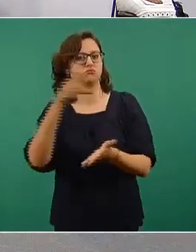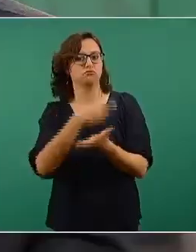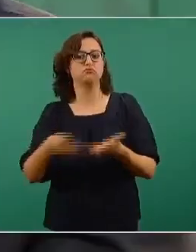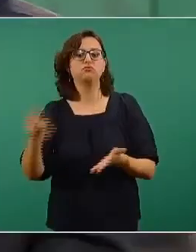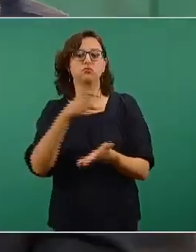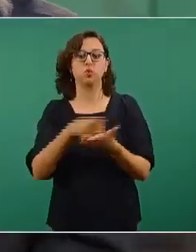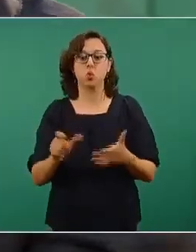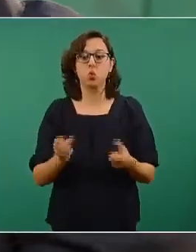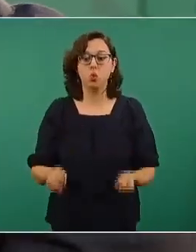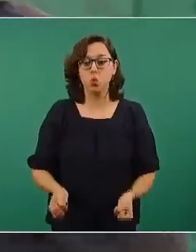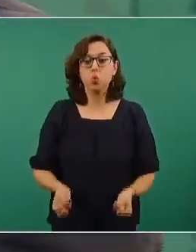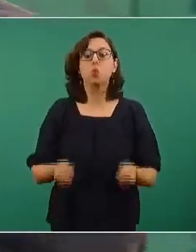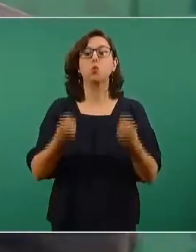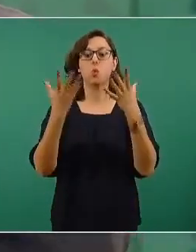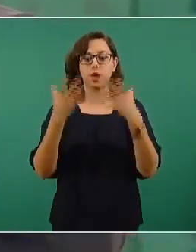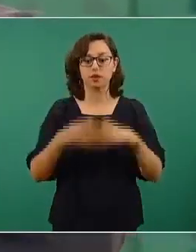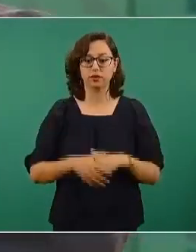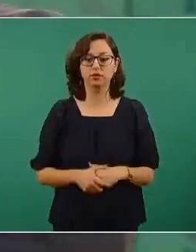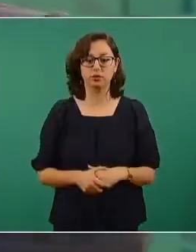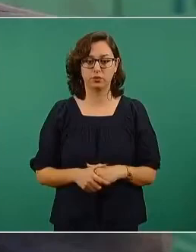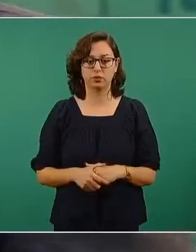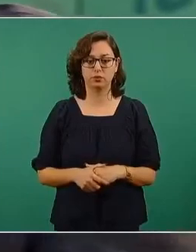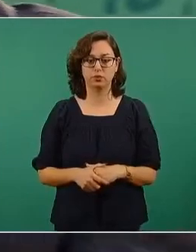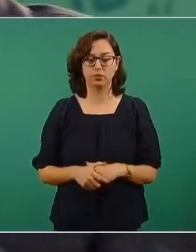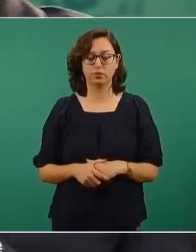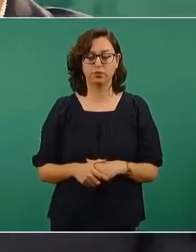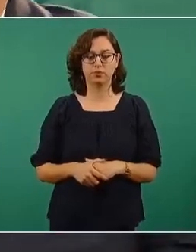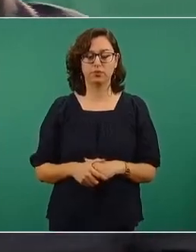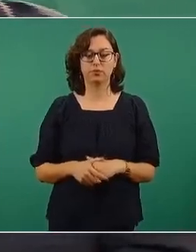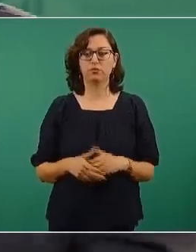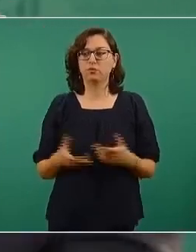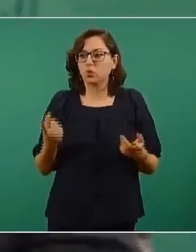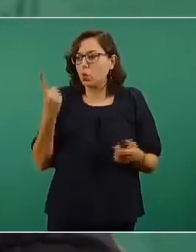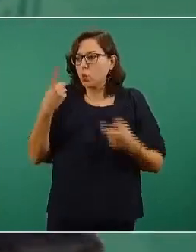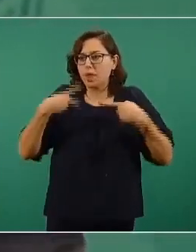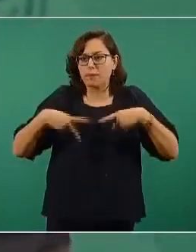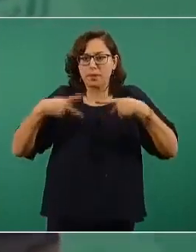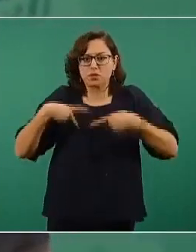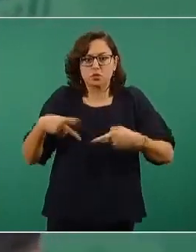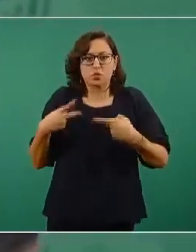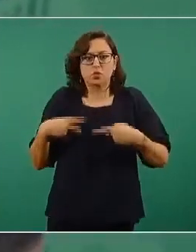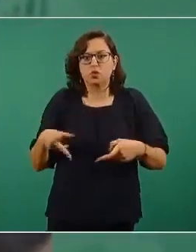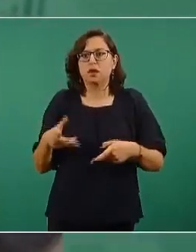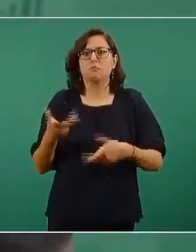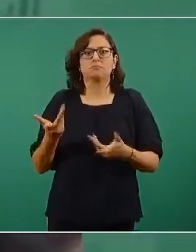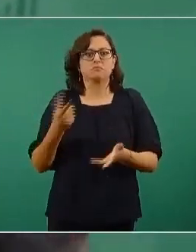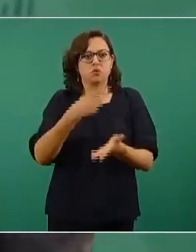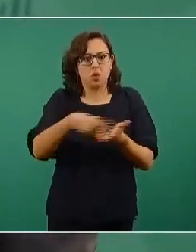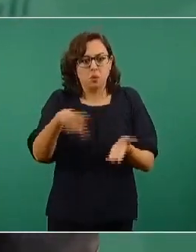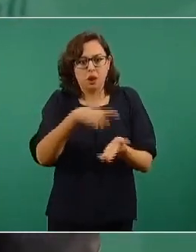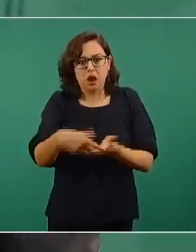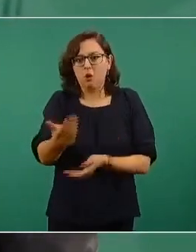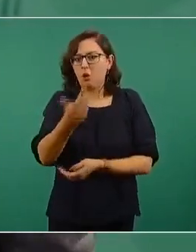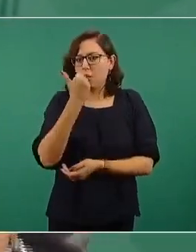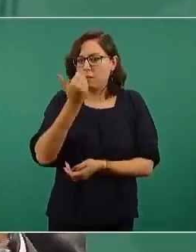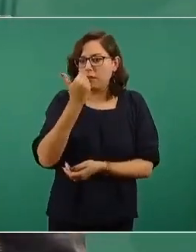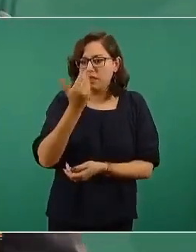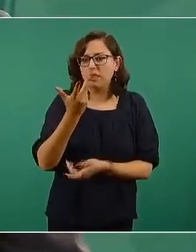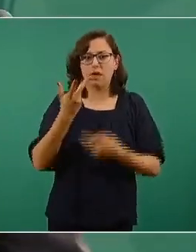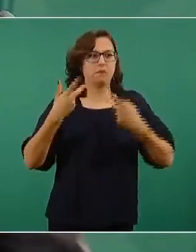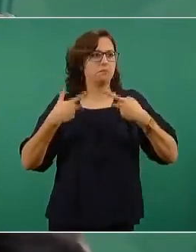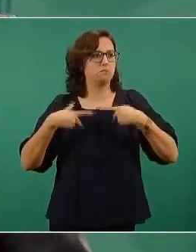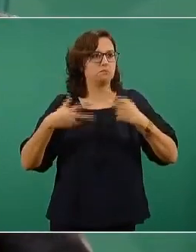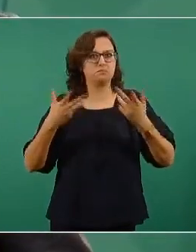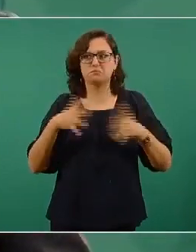de cuánto consume en alimentos y en artículos de primera necesidad del